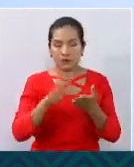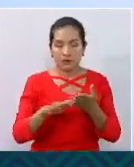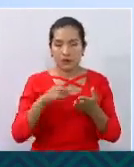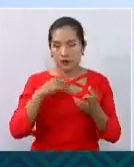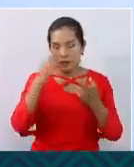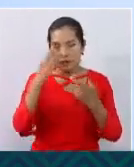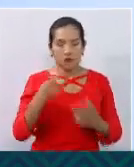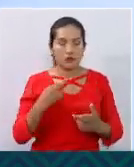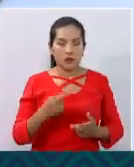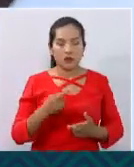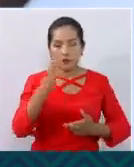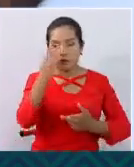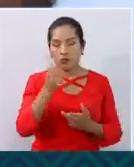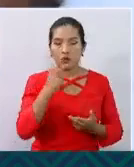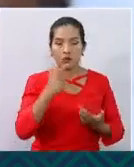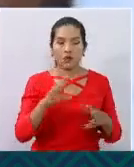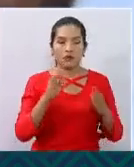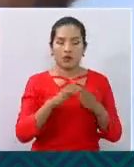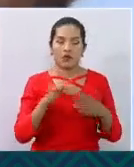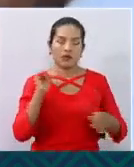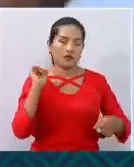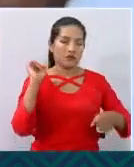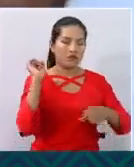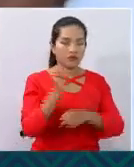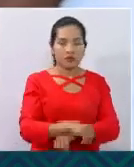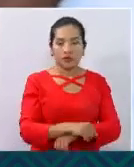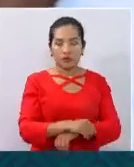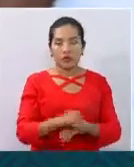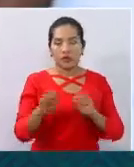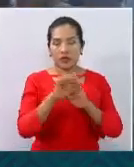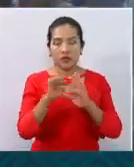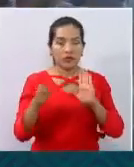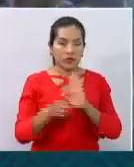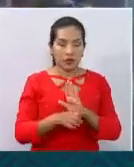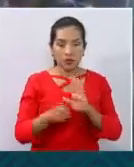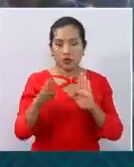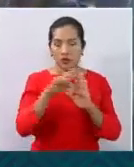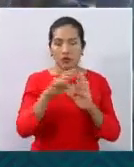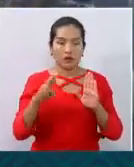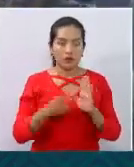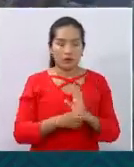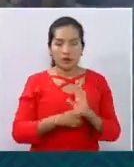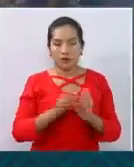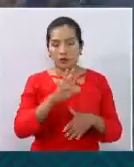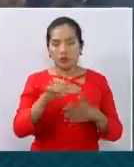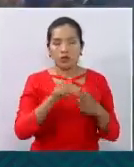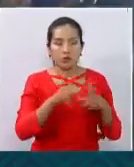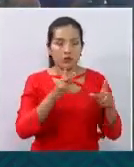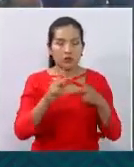Haciendo ver de que se han violado los estatutos y reglamentos